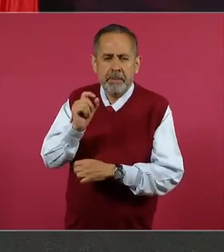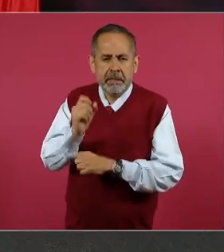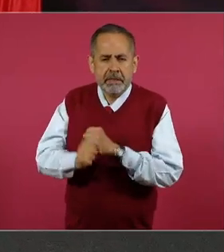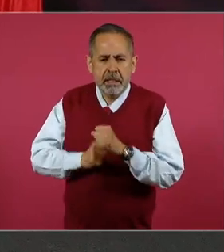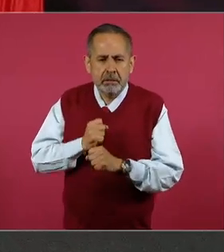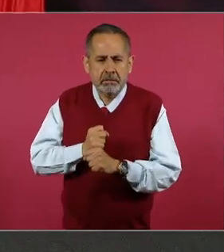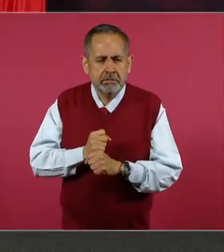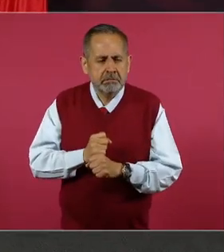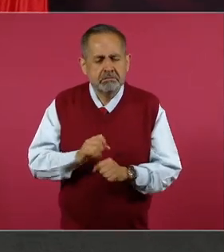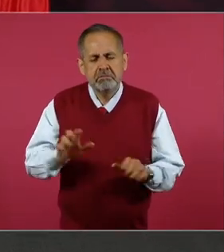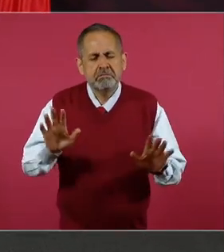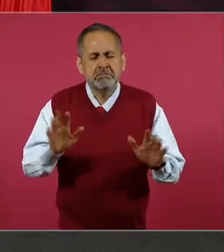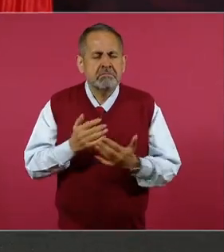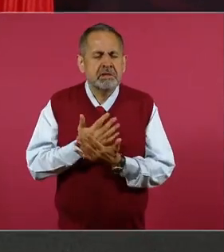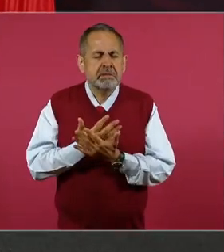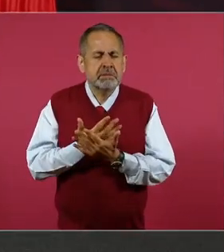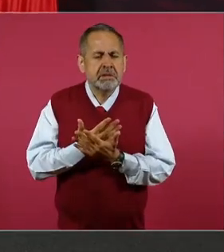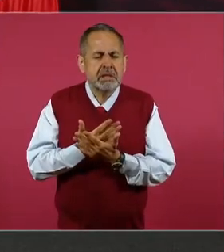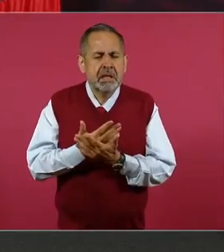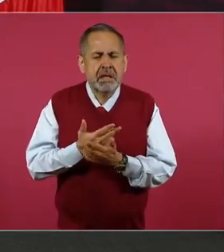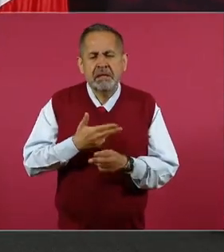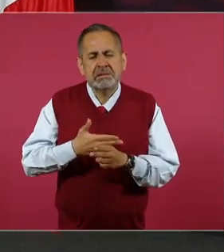Vamos a esperar.